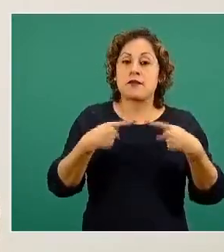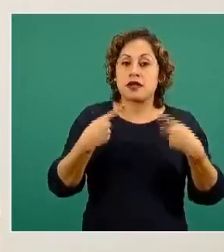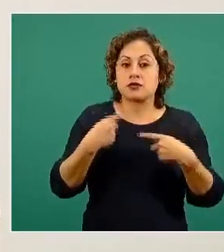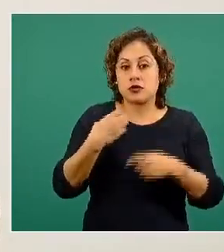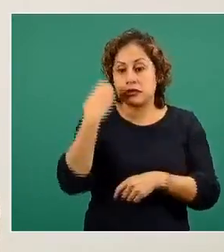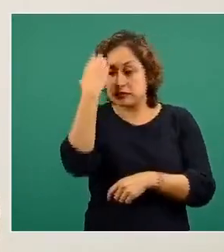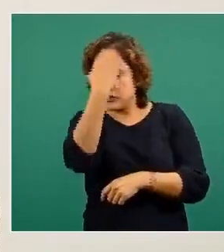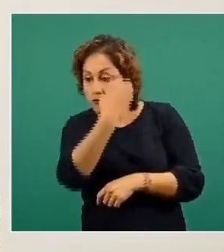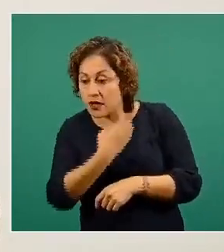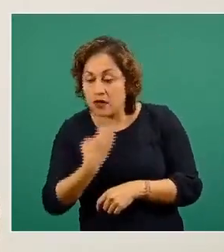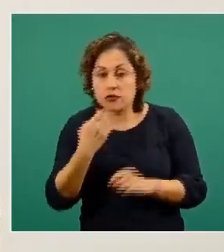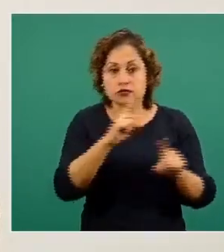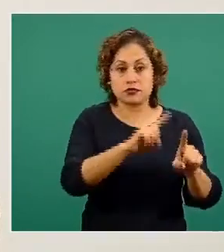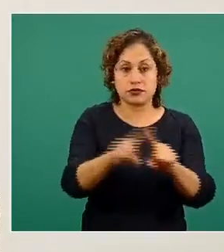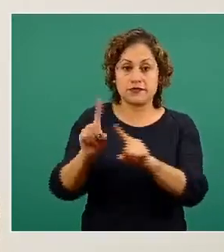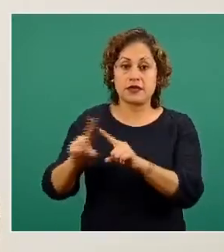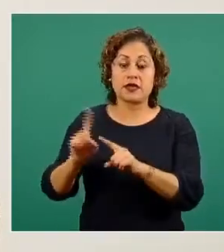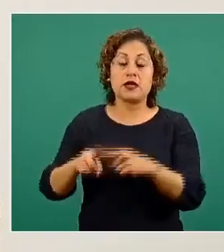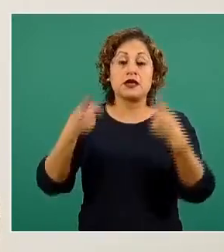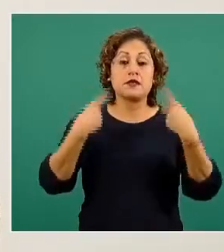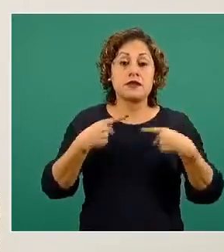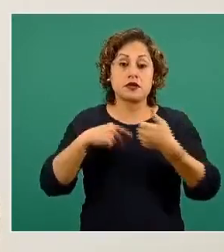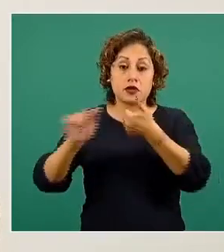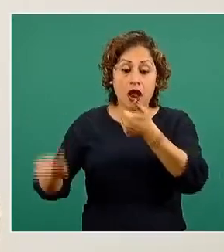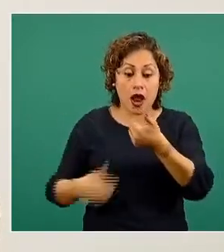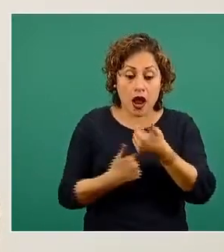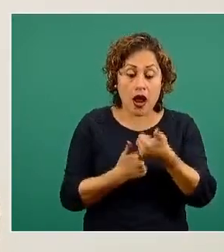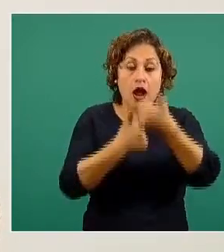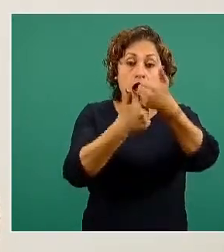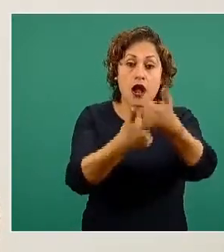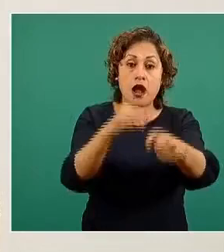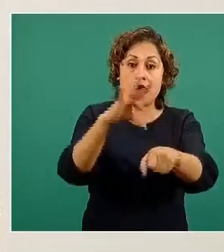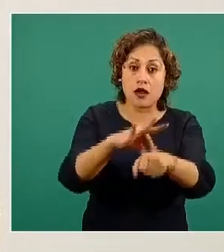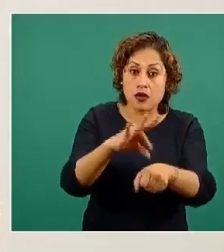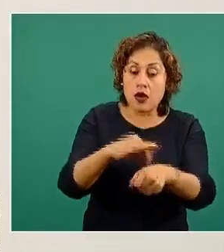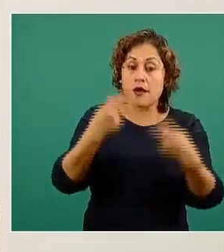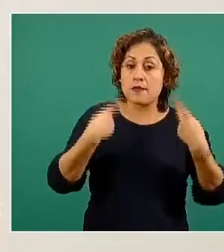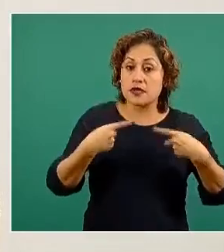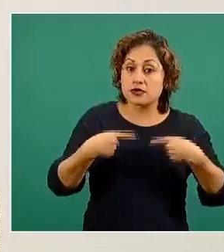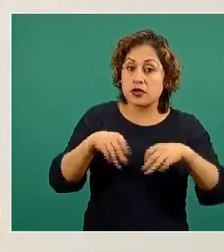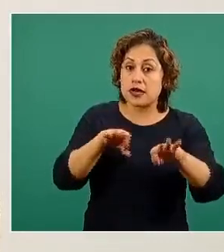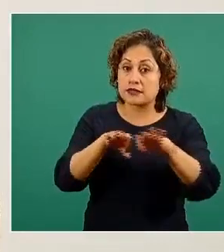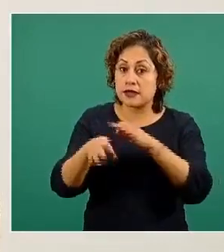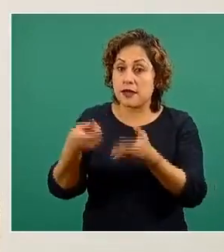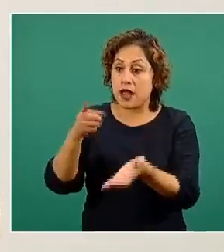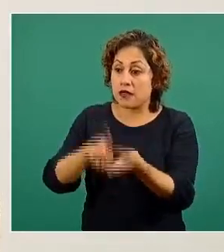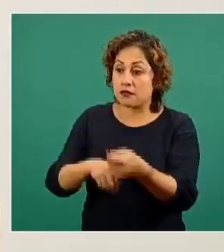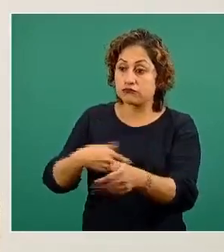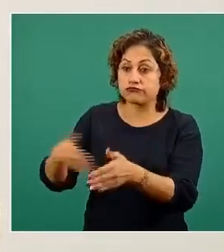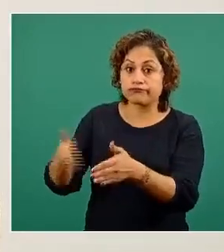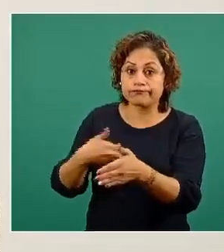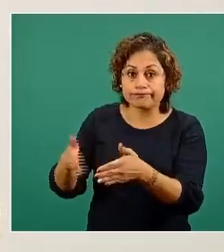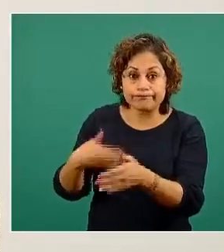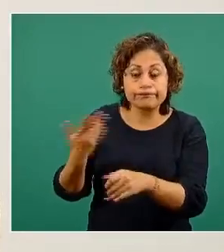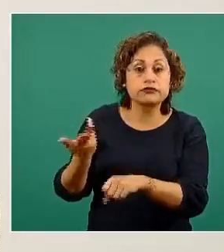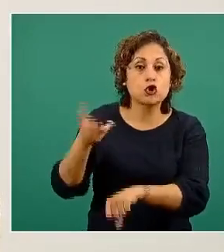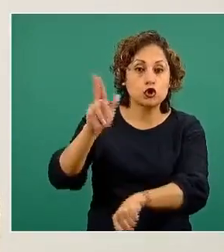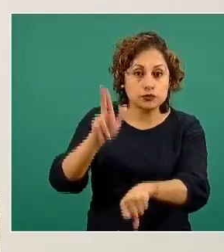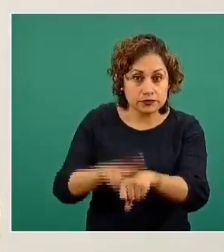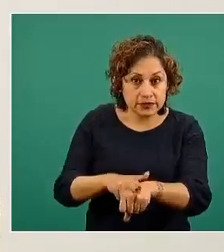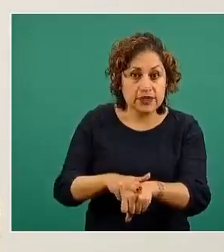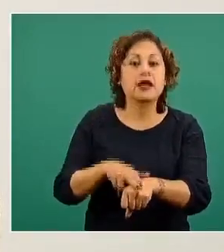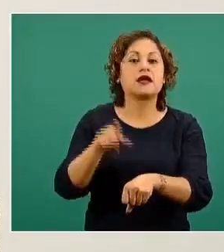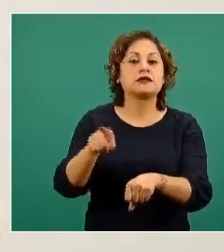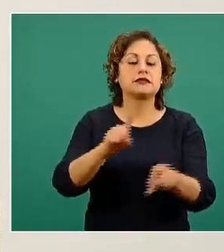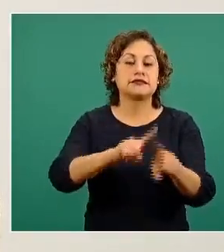las asistentes médicas, los técnicos de alimentos, los conductores de las ambulancias. Son 11